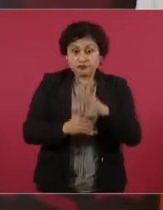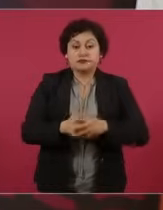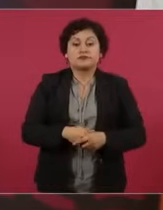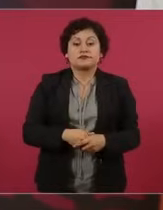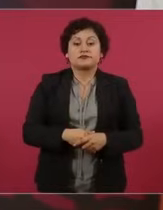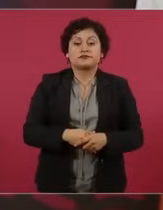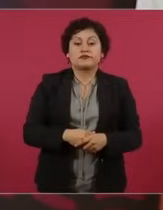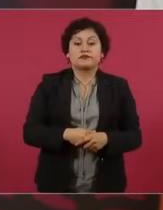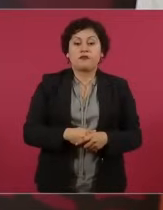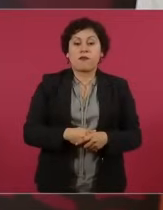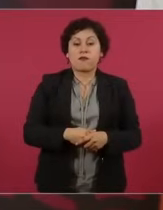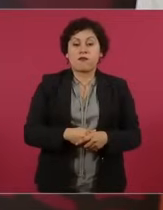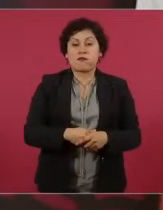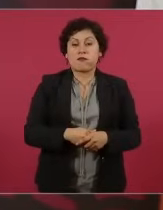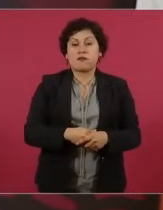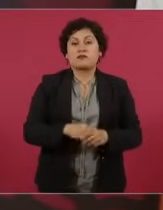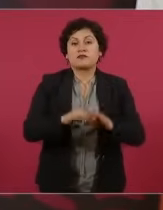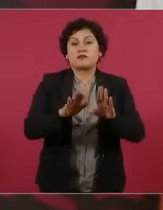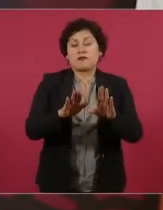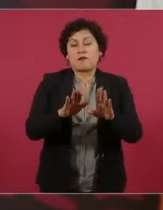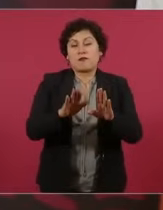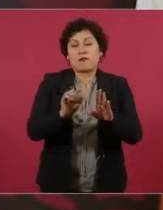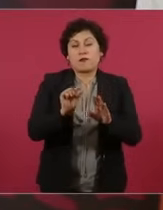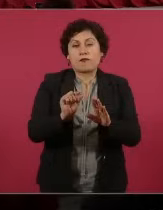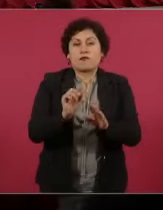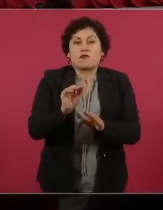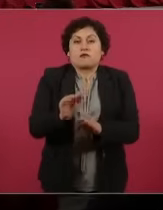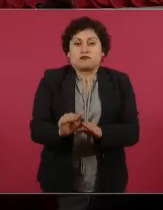Es poquito, es un brinquito.